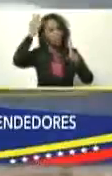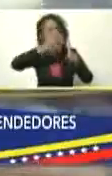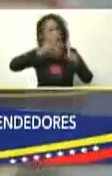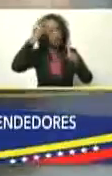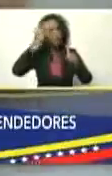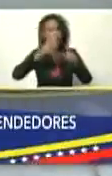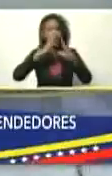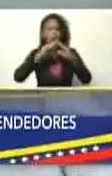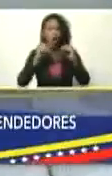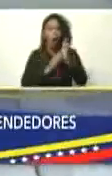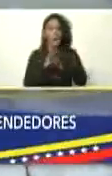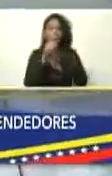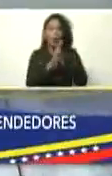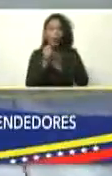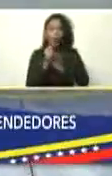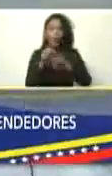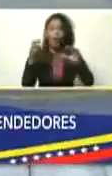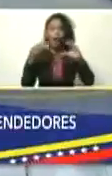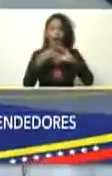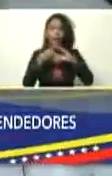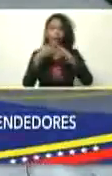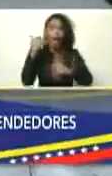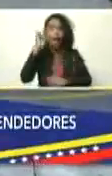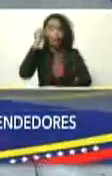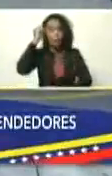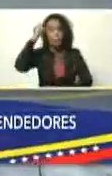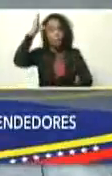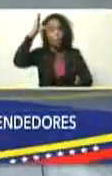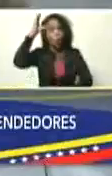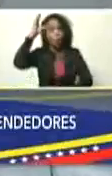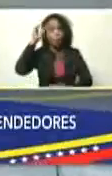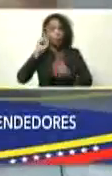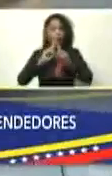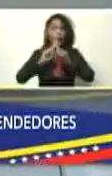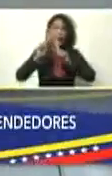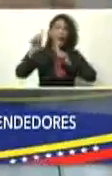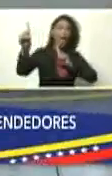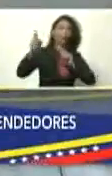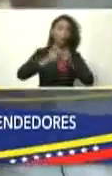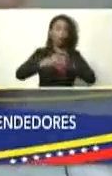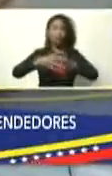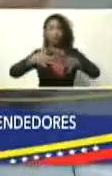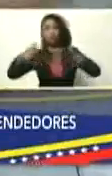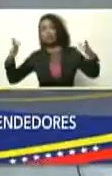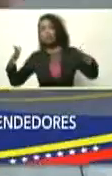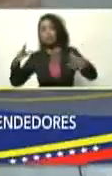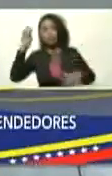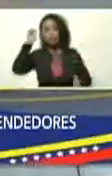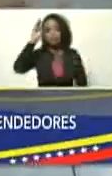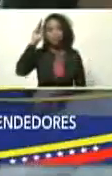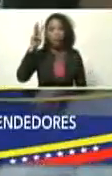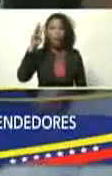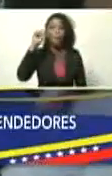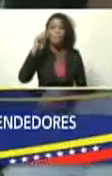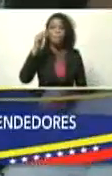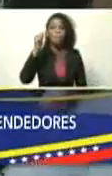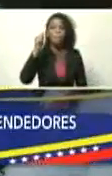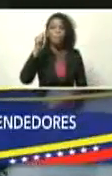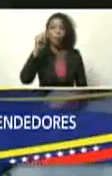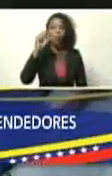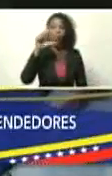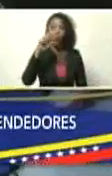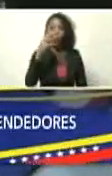los emprendedores, y el INSE, que tiene una capacidad que se pierde de vista. Este INSE, creado por el gran maestro Luis Beltrán Prieto